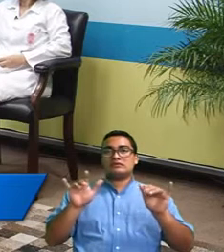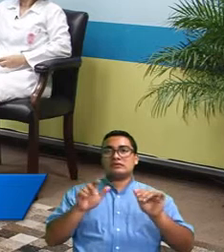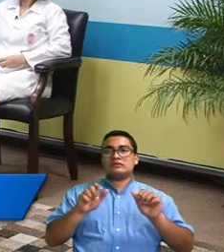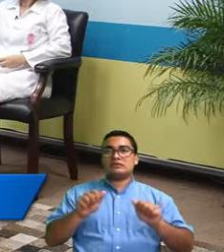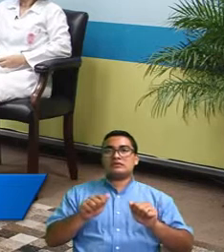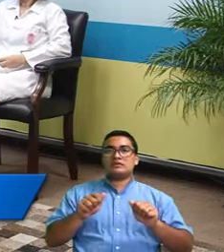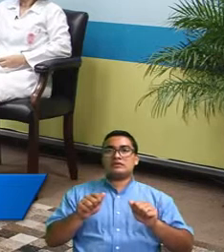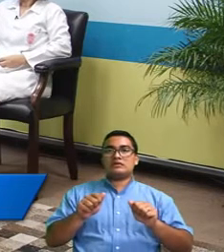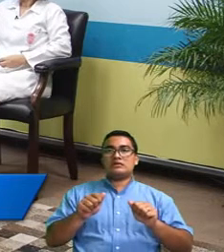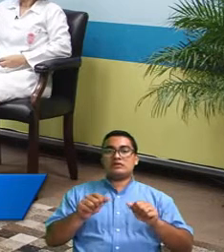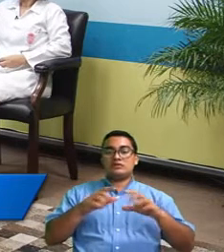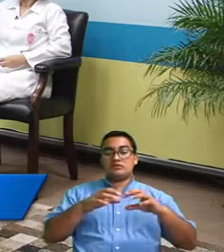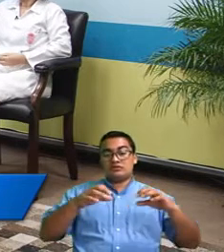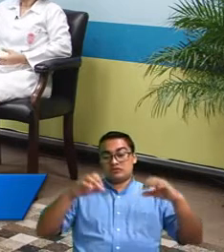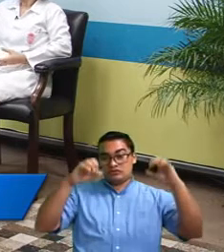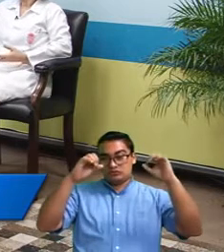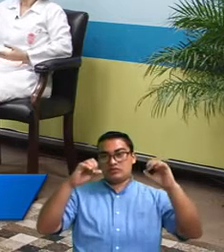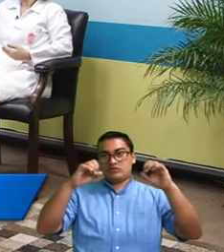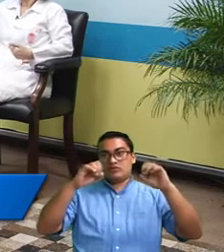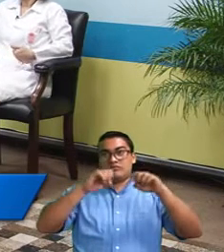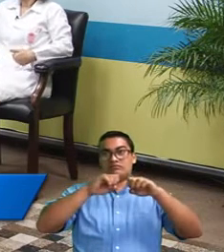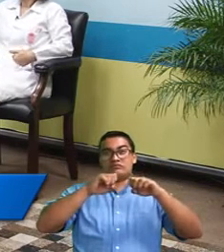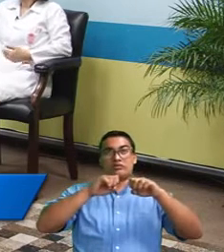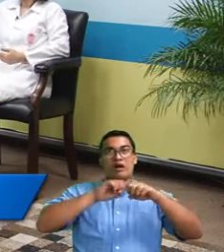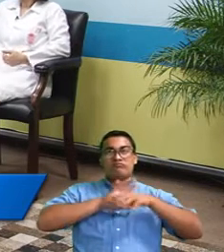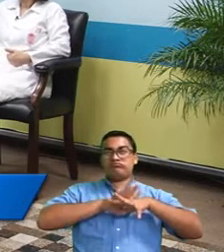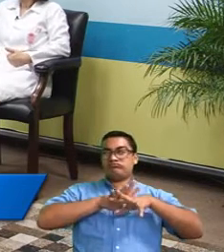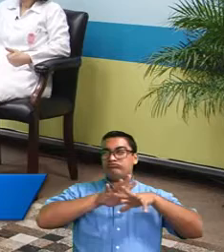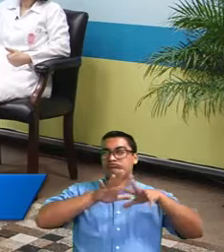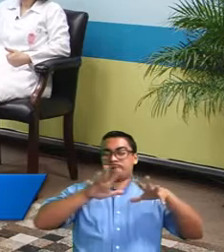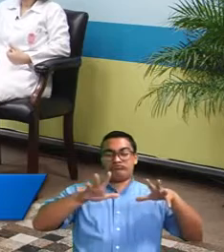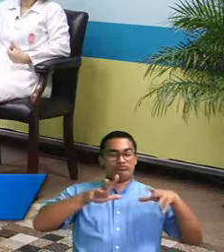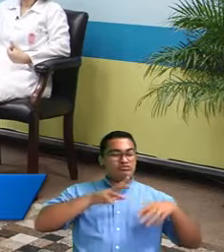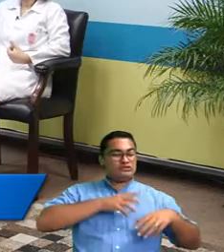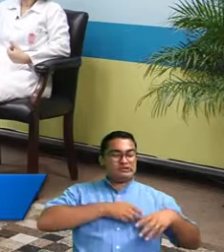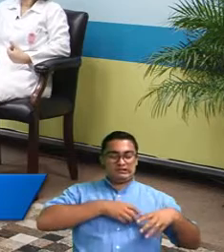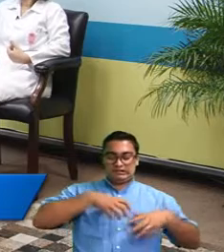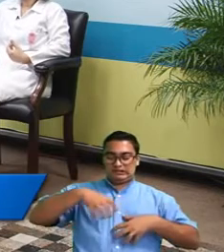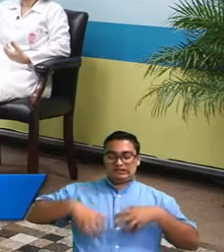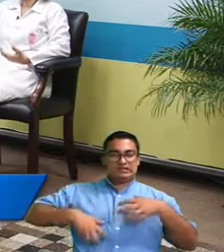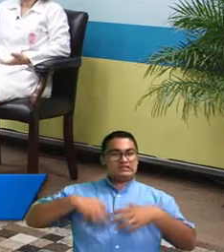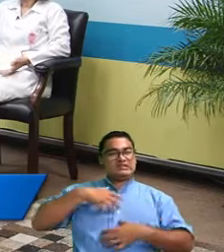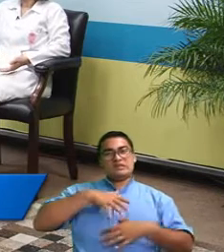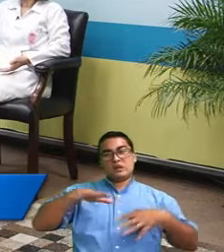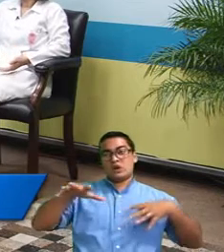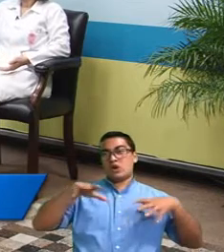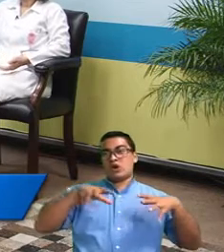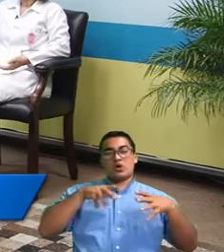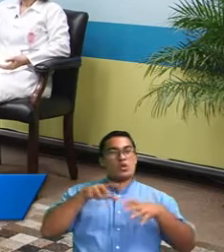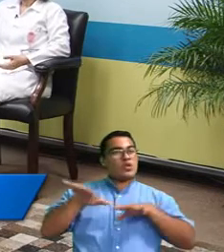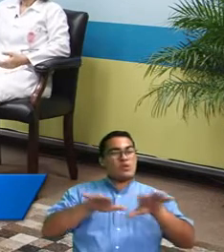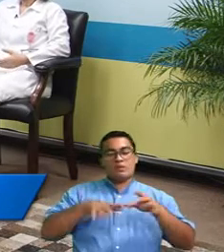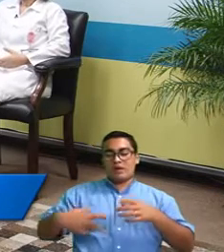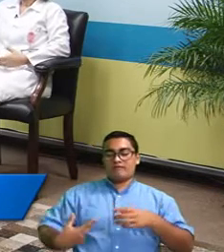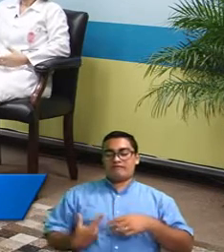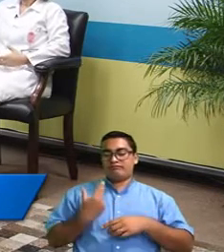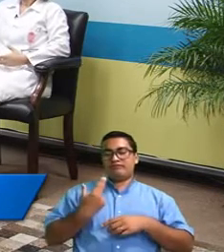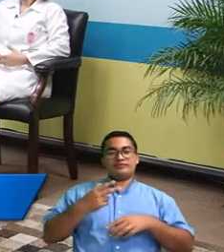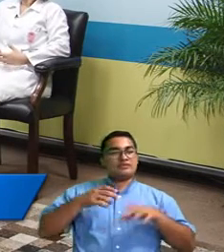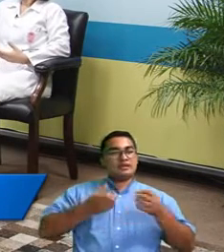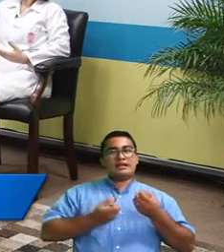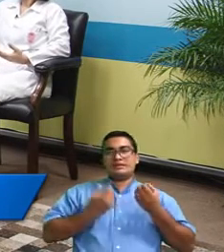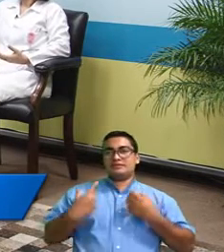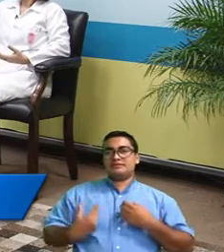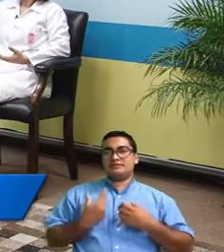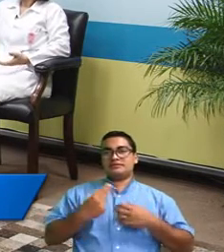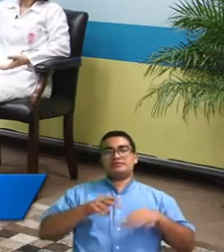en el cuello del útero, sino de que se van a las estructuras vecinas. Entonces, es una etapa que ya no se puede operar, que ya la paciente tiene